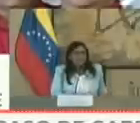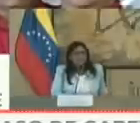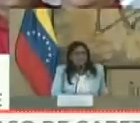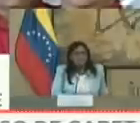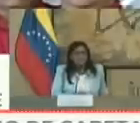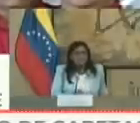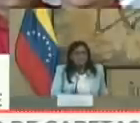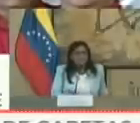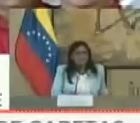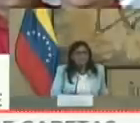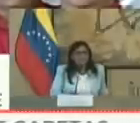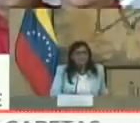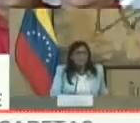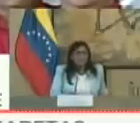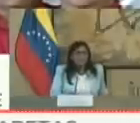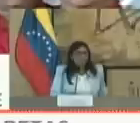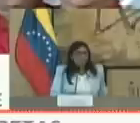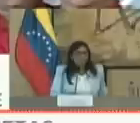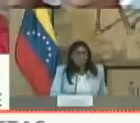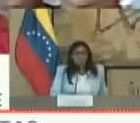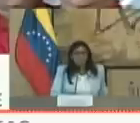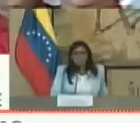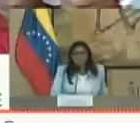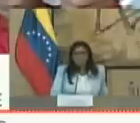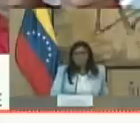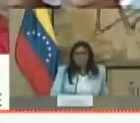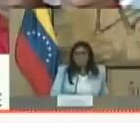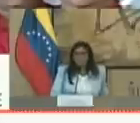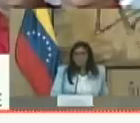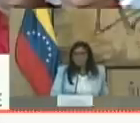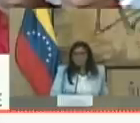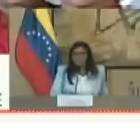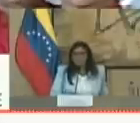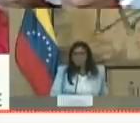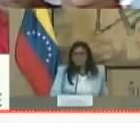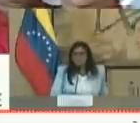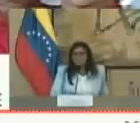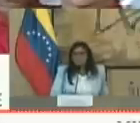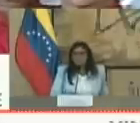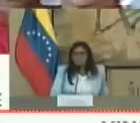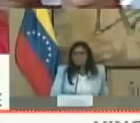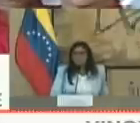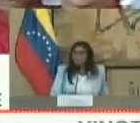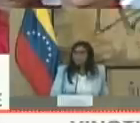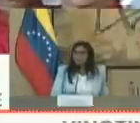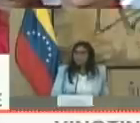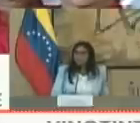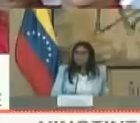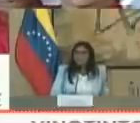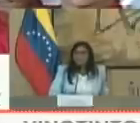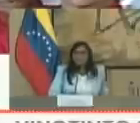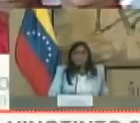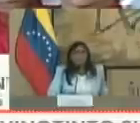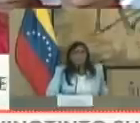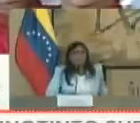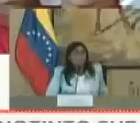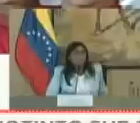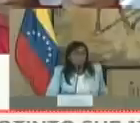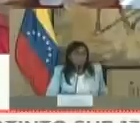mujeres. Ahora tenemos nosotros una para atender todo el tema religioso. Felicitaciones, José